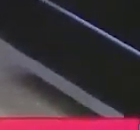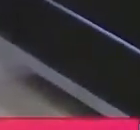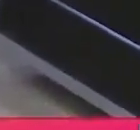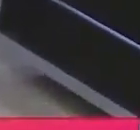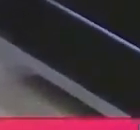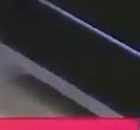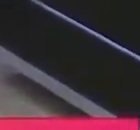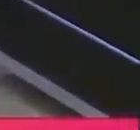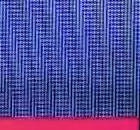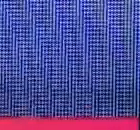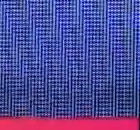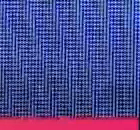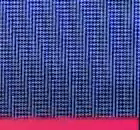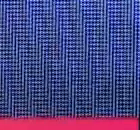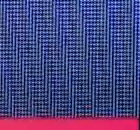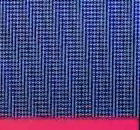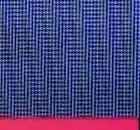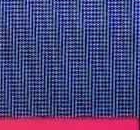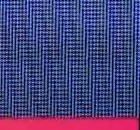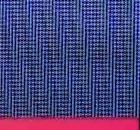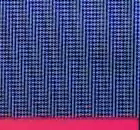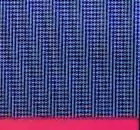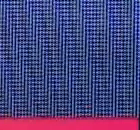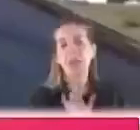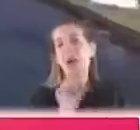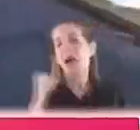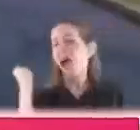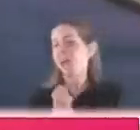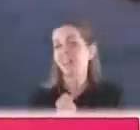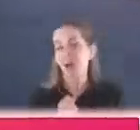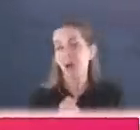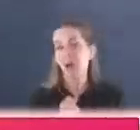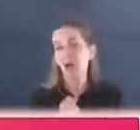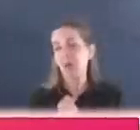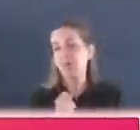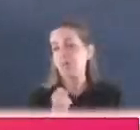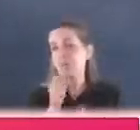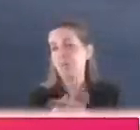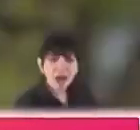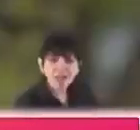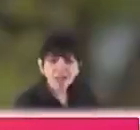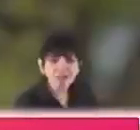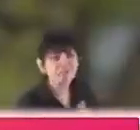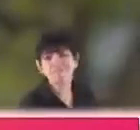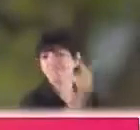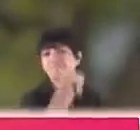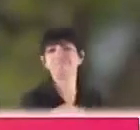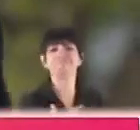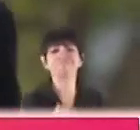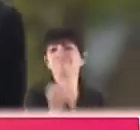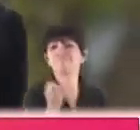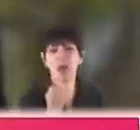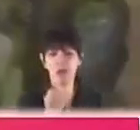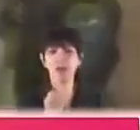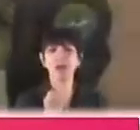de este territorio que, por antecedentes jurídicos, históricos, geográficos, pertenece indiscutiblemente a la